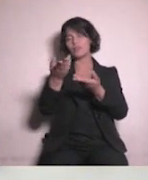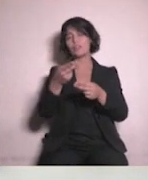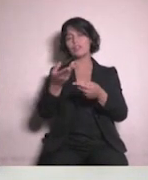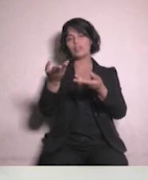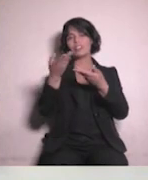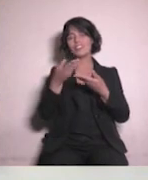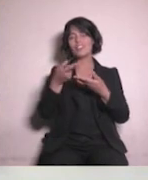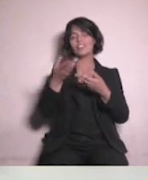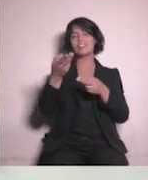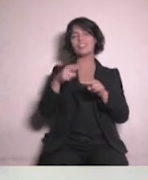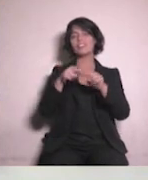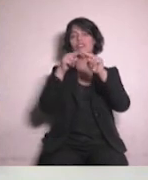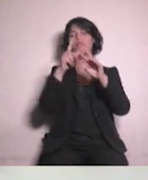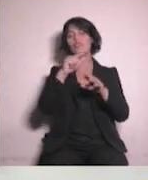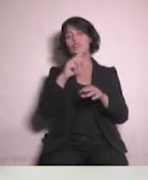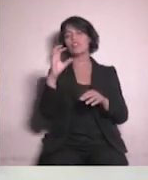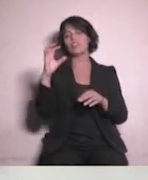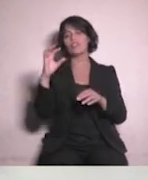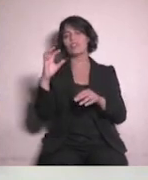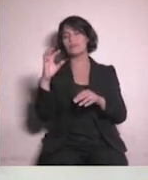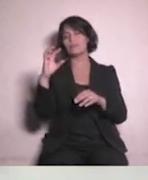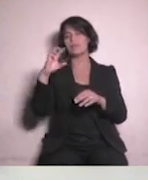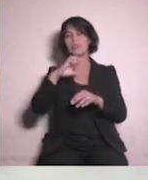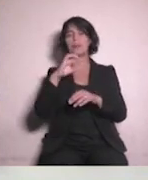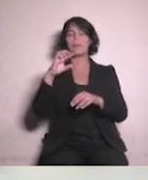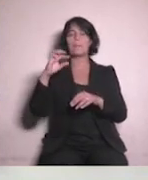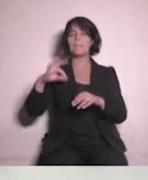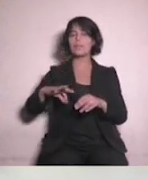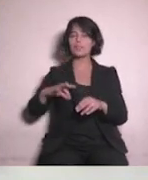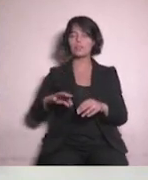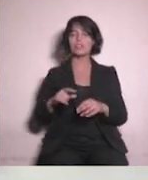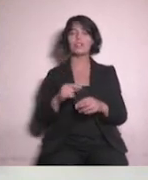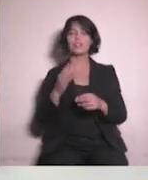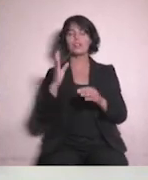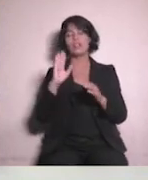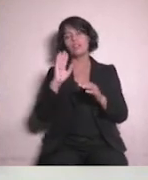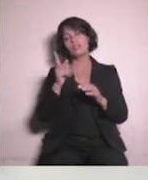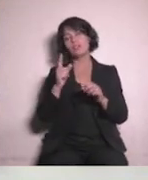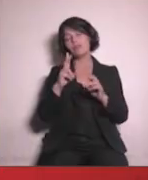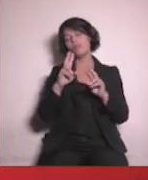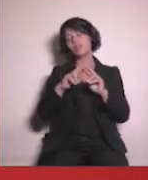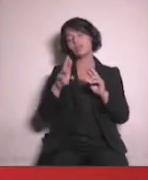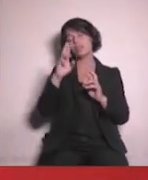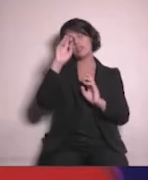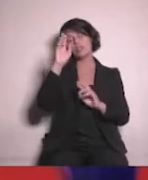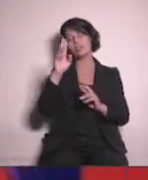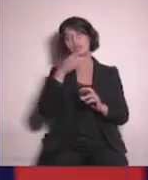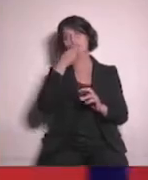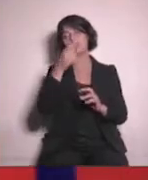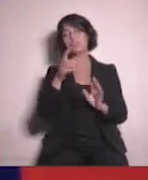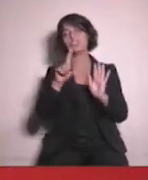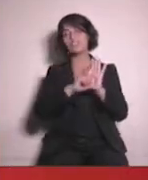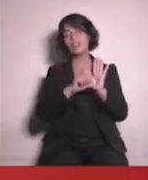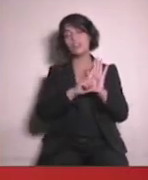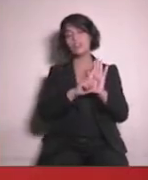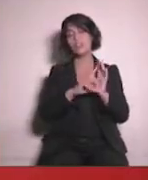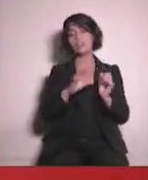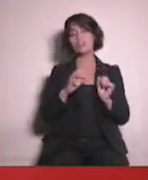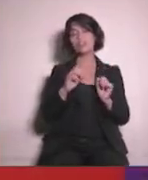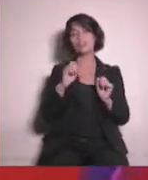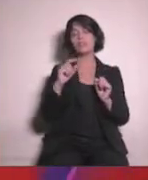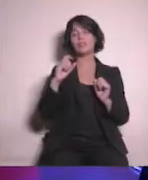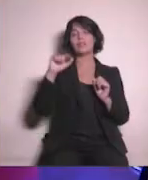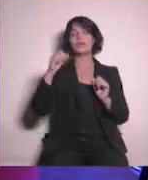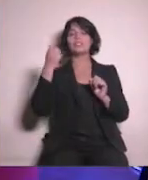Pero no podemos hacerlo. Tenemos que cobrar un porcentaje sobre el sueldo, así está determinado, y es un 1,27% del sueldo